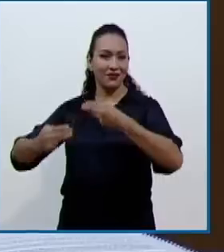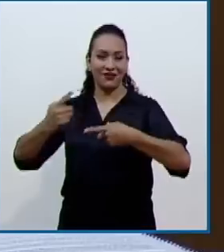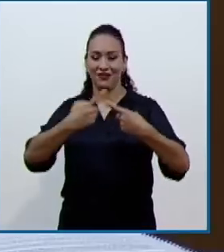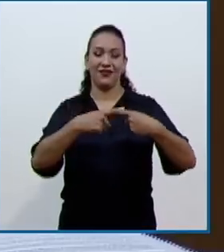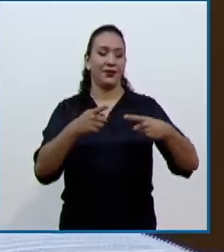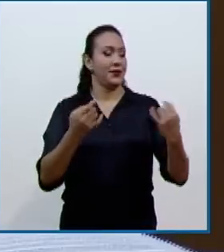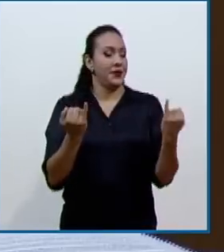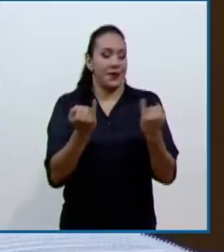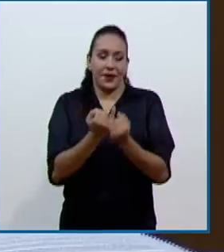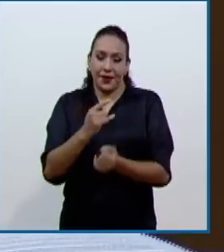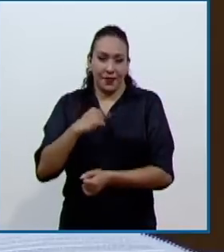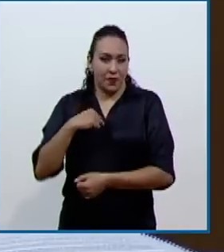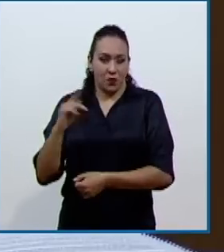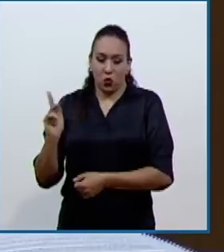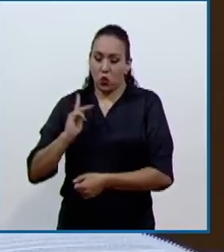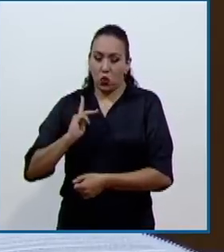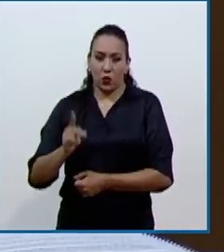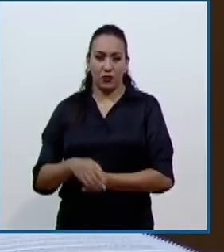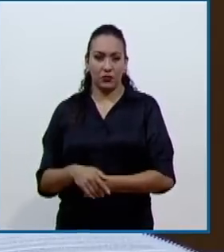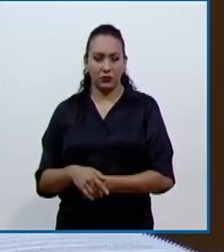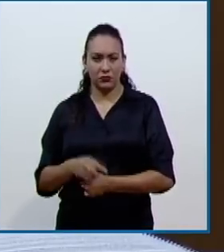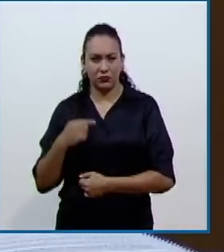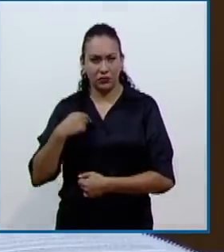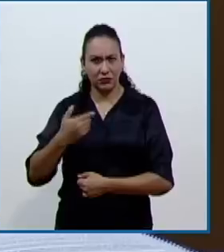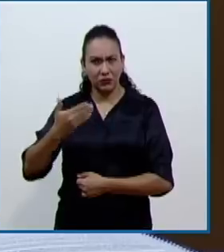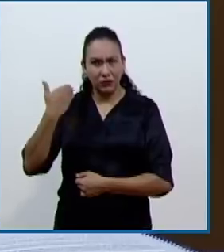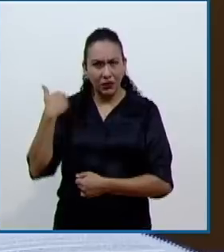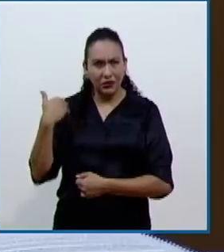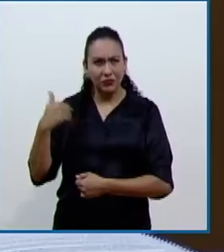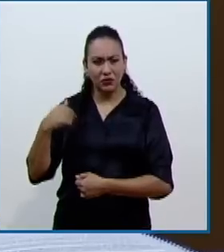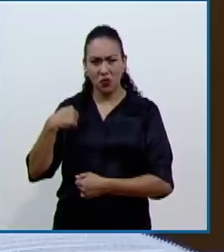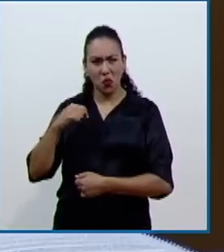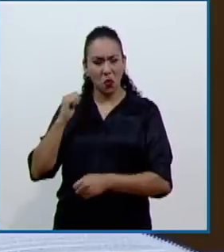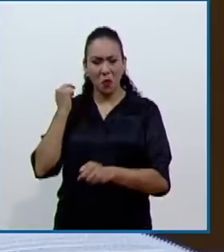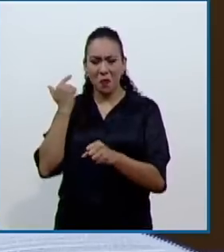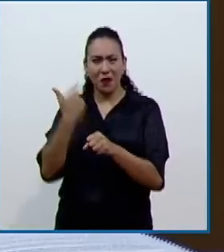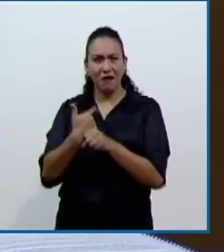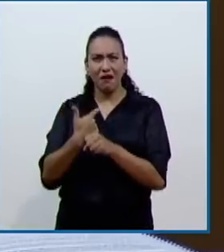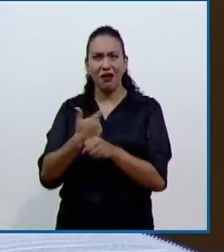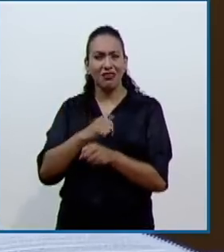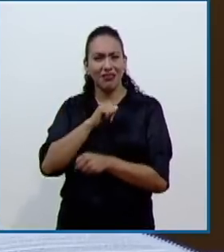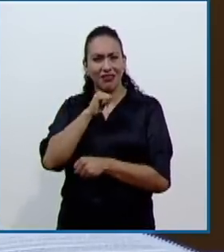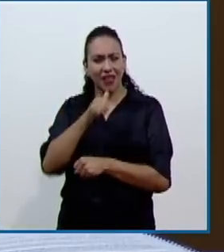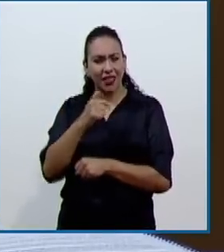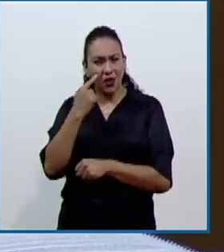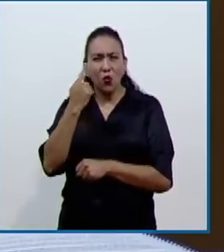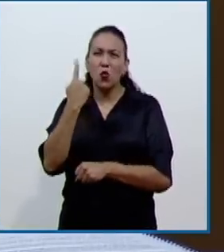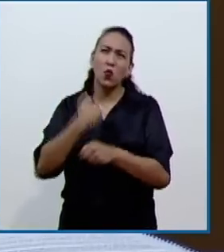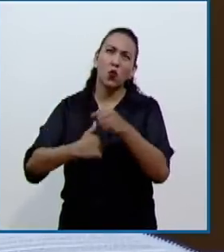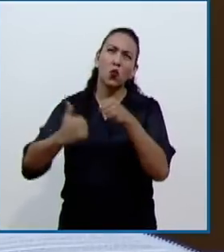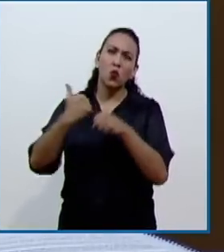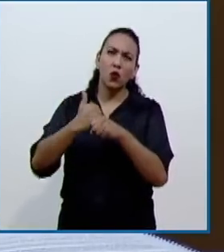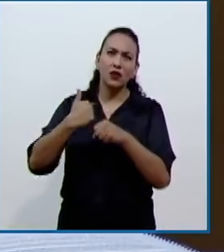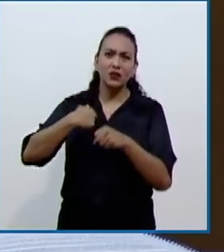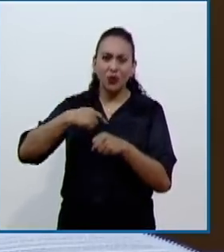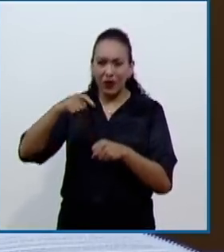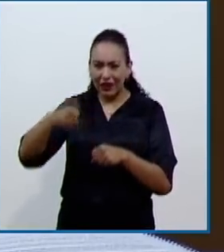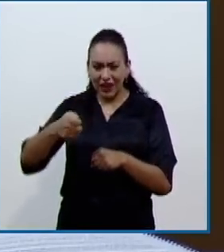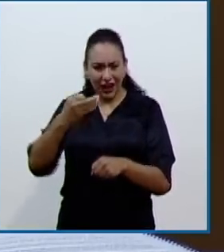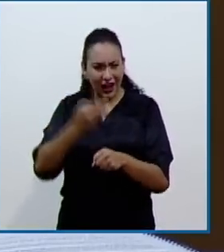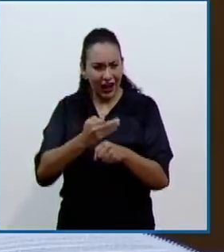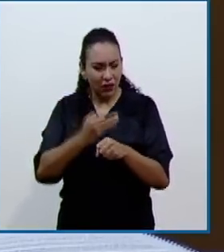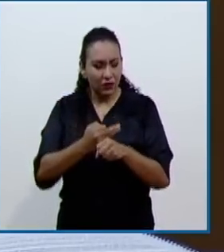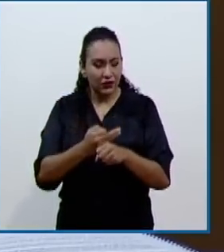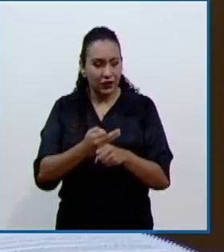país. En esto no habíamos pensado ni reflexionado hace un año y nunca lo hubiera pensado hace